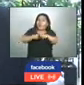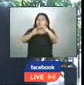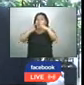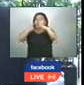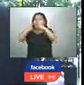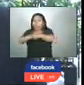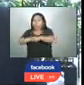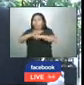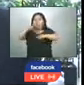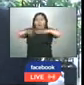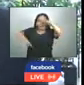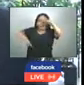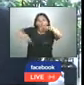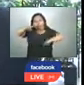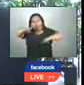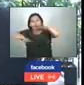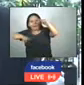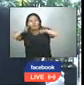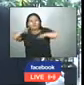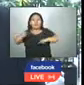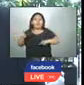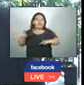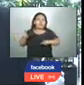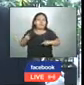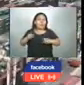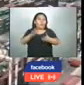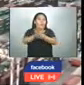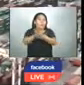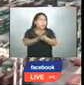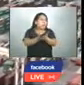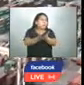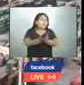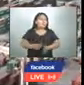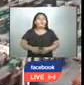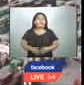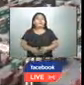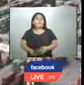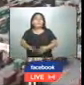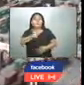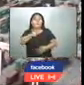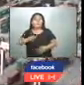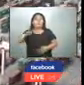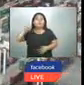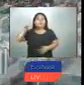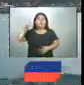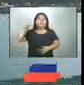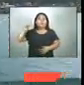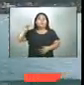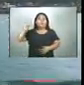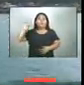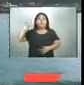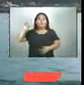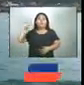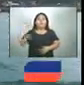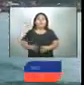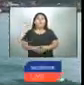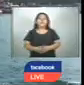en la inflación y en el costo de los fletes y demás. Informo para Noticiero Hechos, Jennifer Flores.